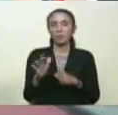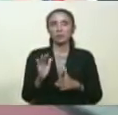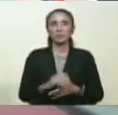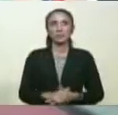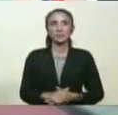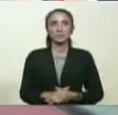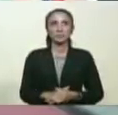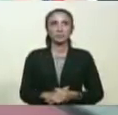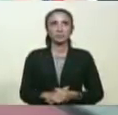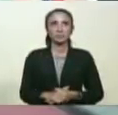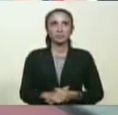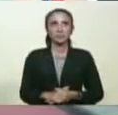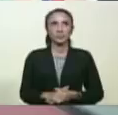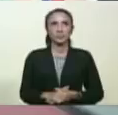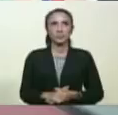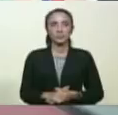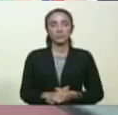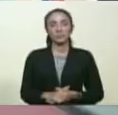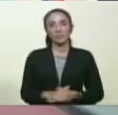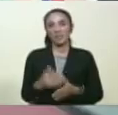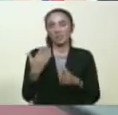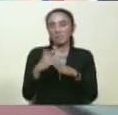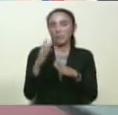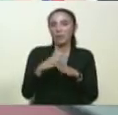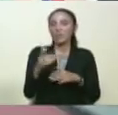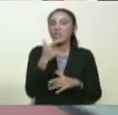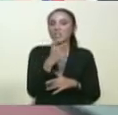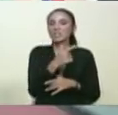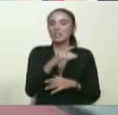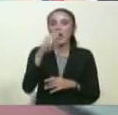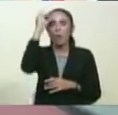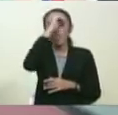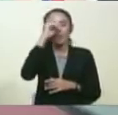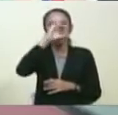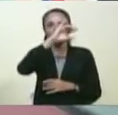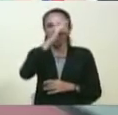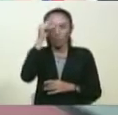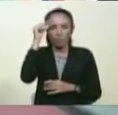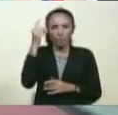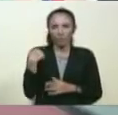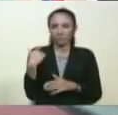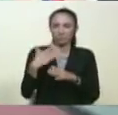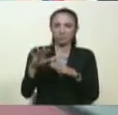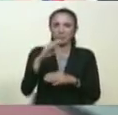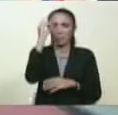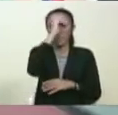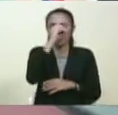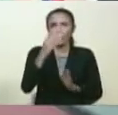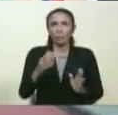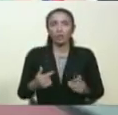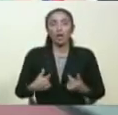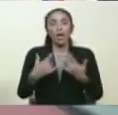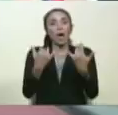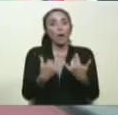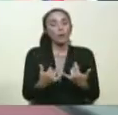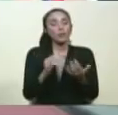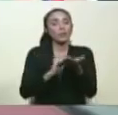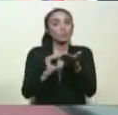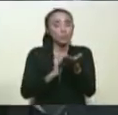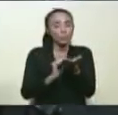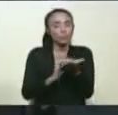Borges y el viejito Barbosa que la solución de los problemas económicos de Venezuela, ¿no? Yo estoy concentrado en la